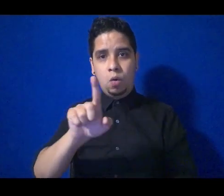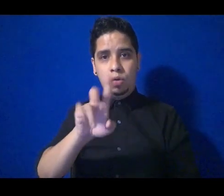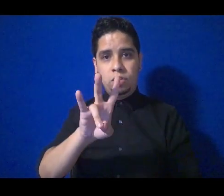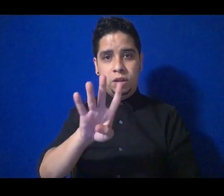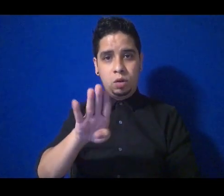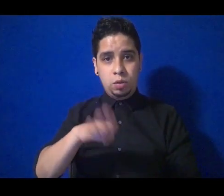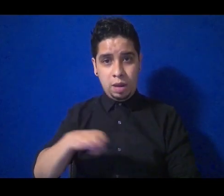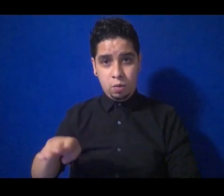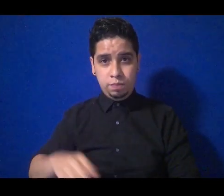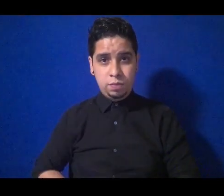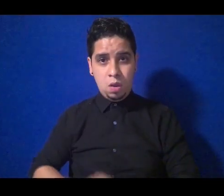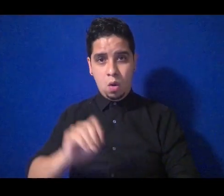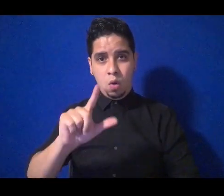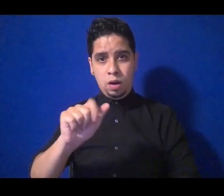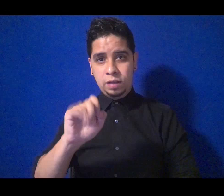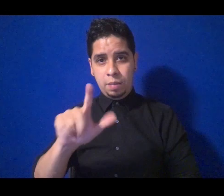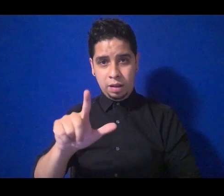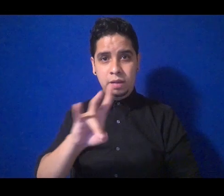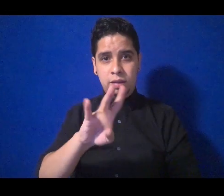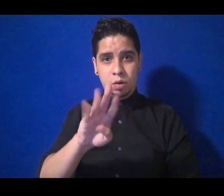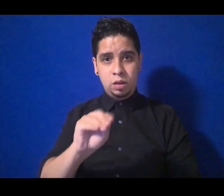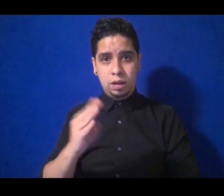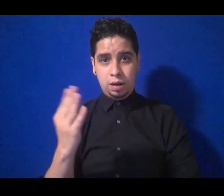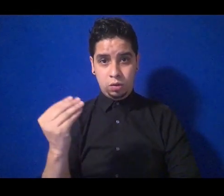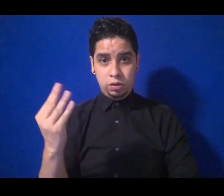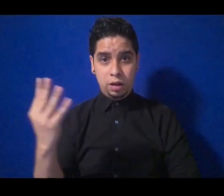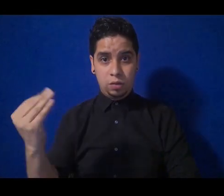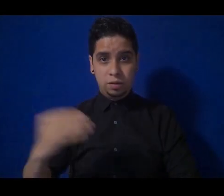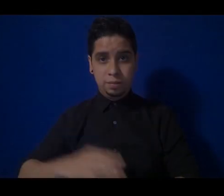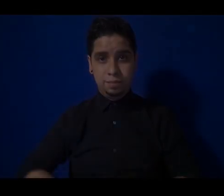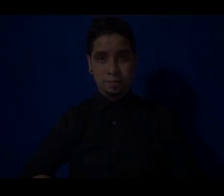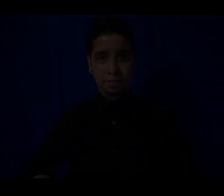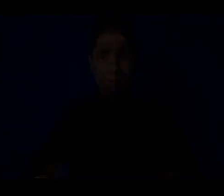carretera 174 en Bayamón. Hola, Zaval, 740-1414.